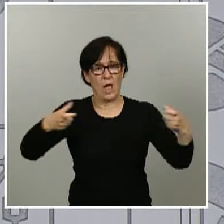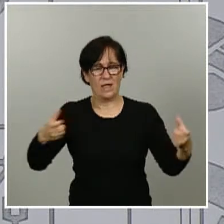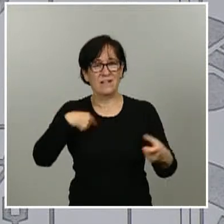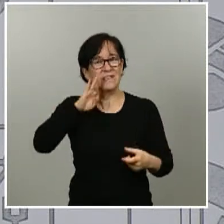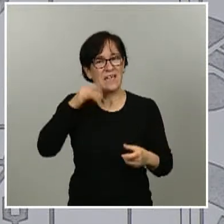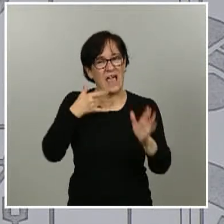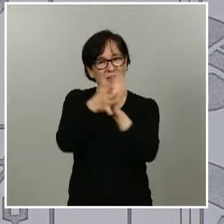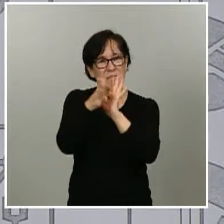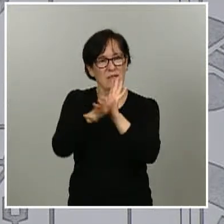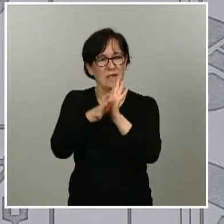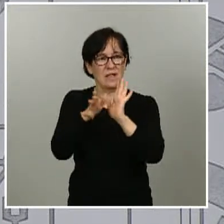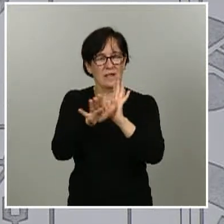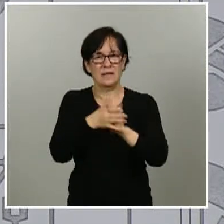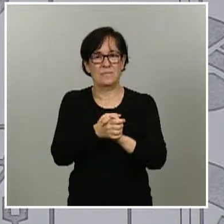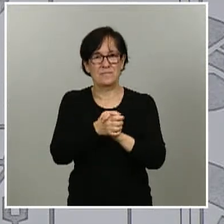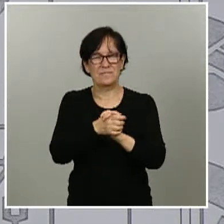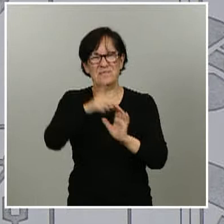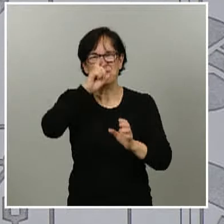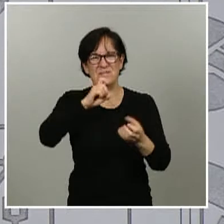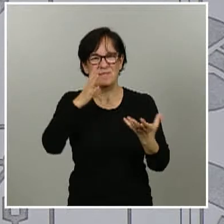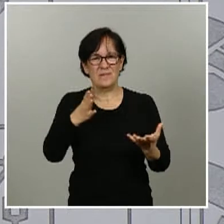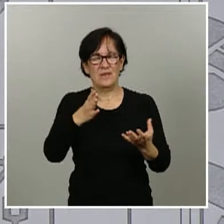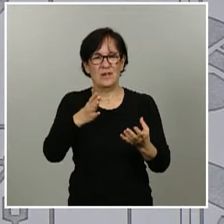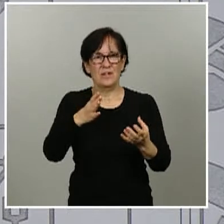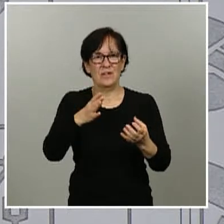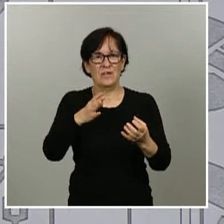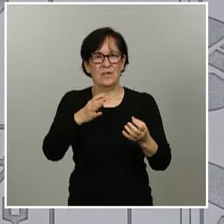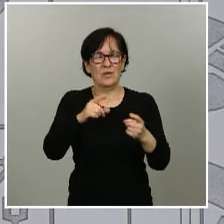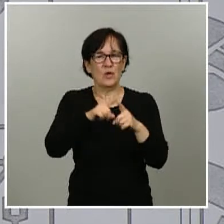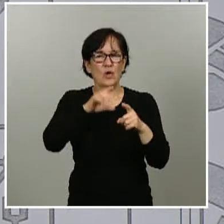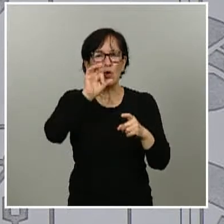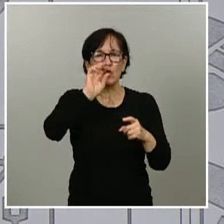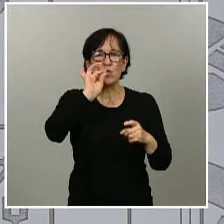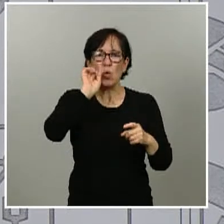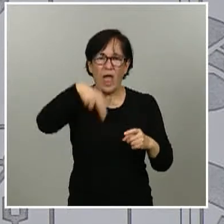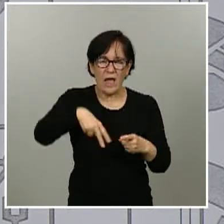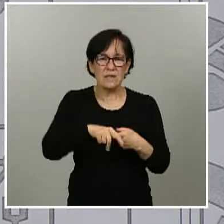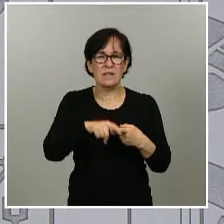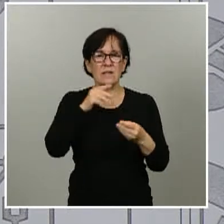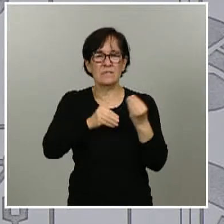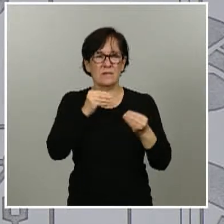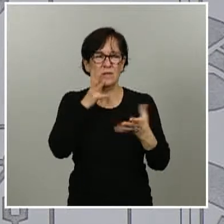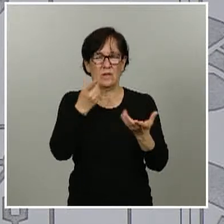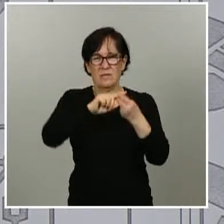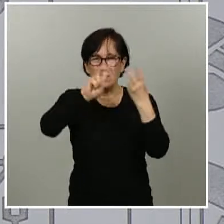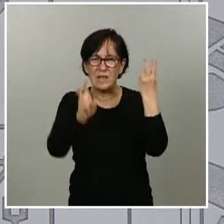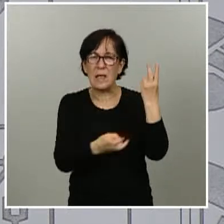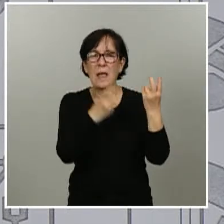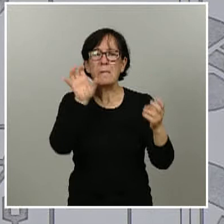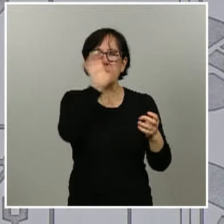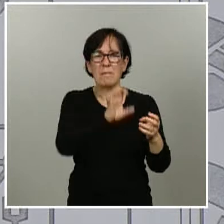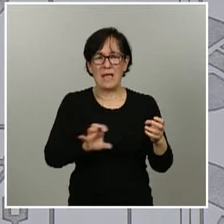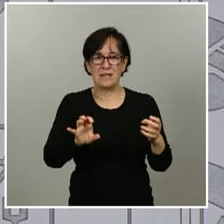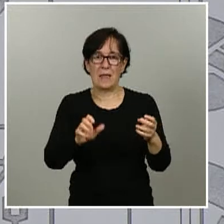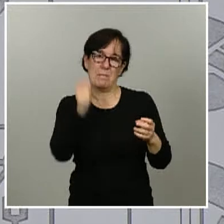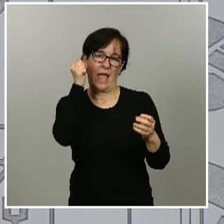por ejemplo, recuerdo que he mencionado Sudán, los tengo por aquí. He mencionado Sudán, he mencionado algunos países de la zona tropical que